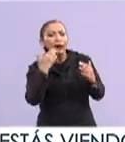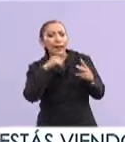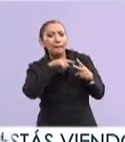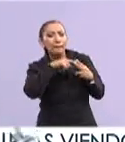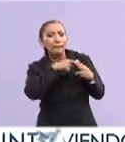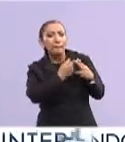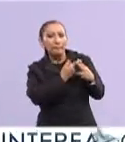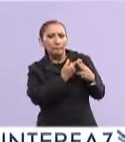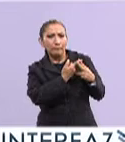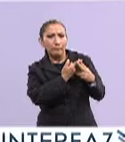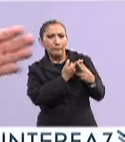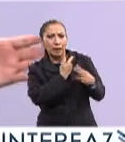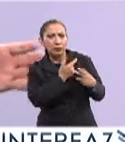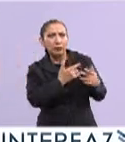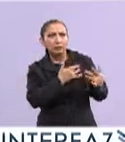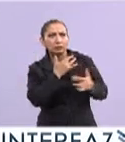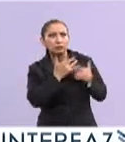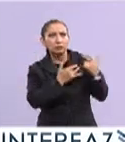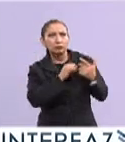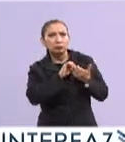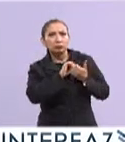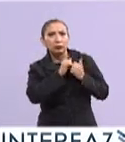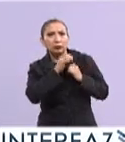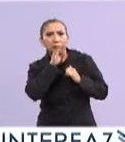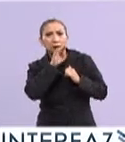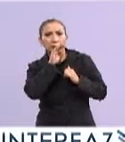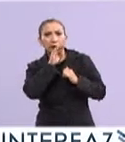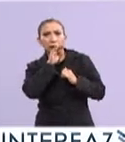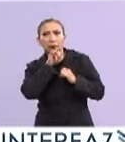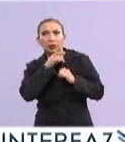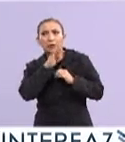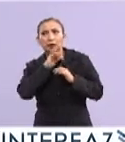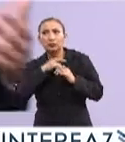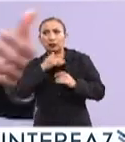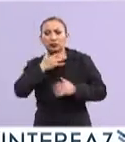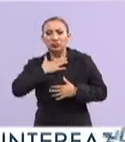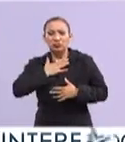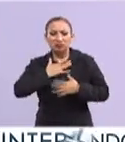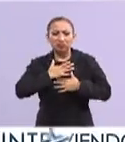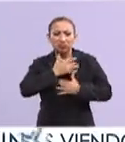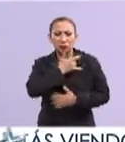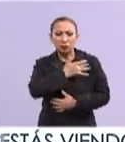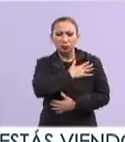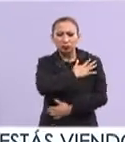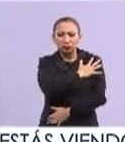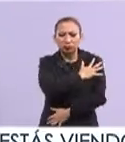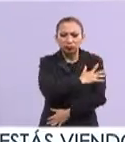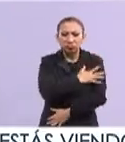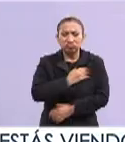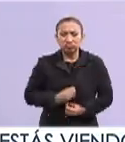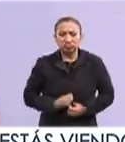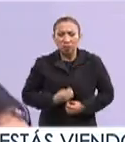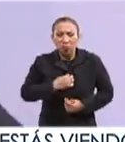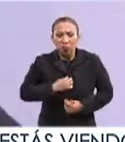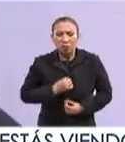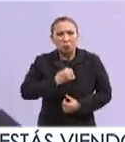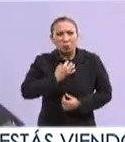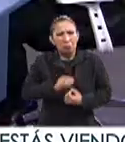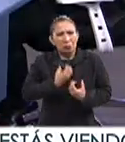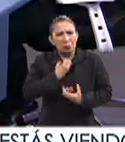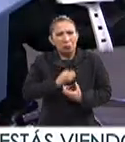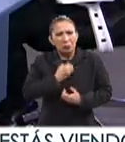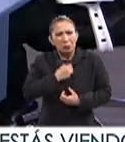o existe esa opción de la durabilidad? ¿Te empiezas a sentir esos síntomas que nos acabas de comentar? Y, digamos,